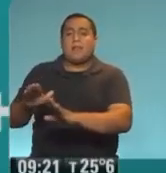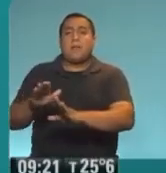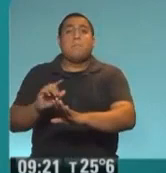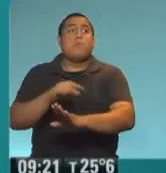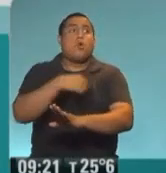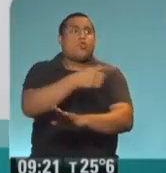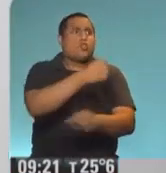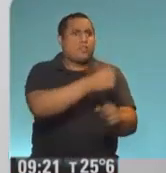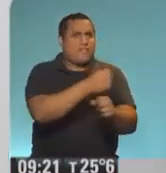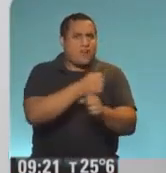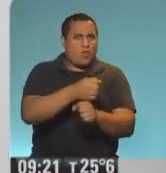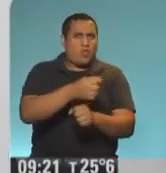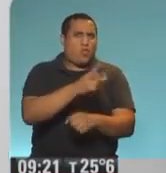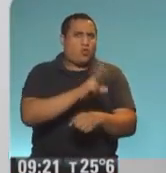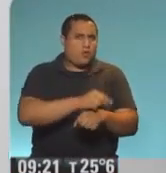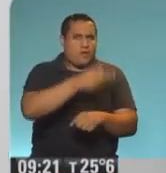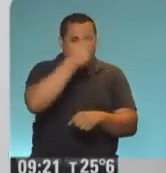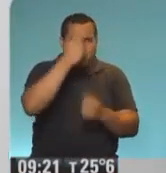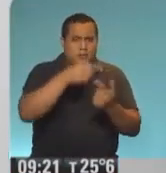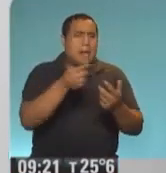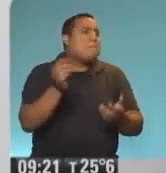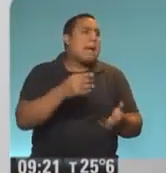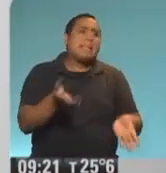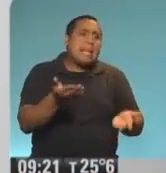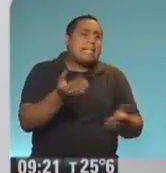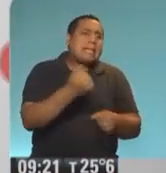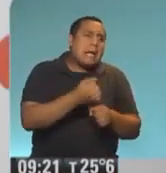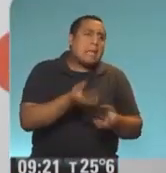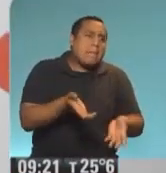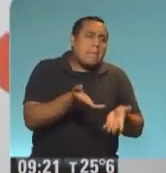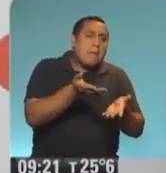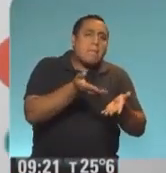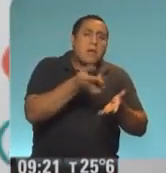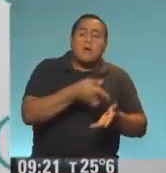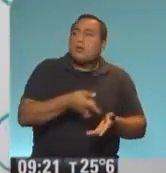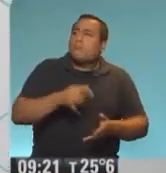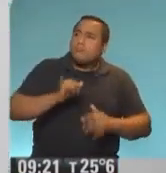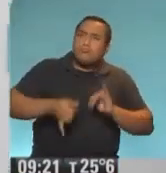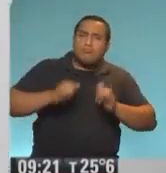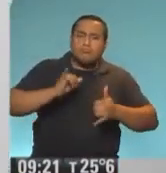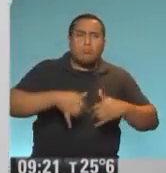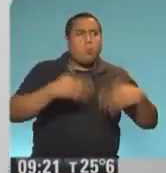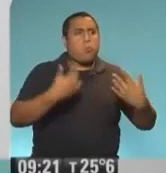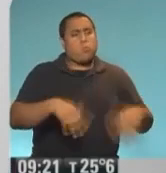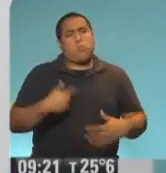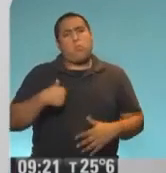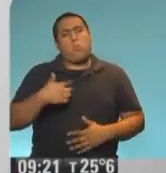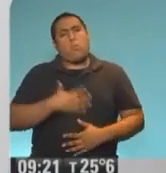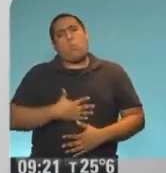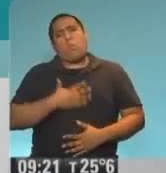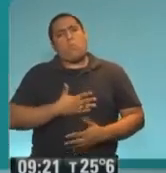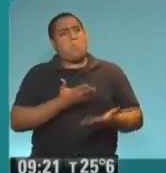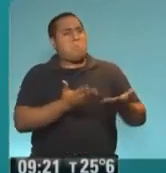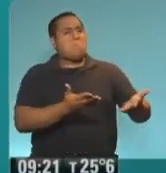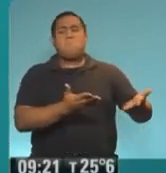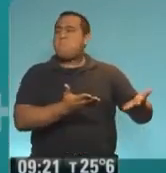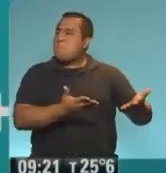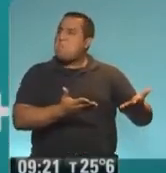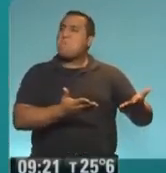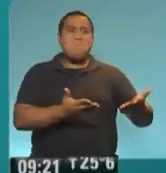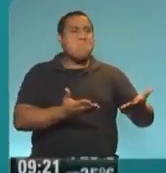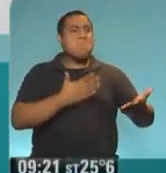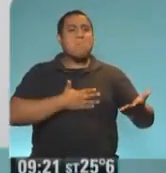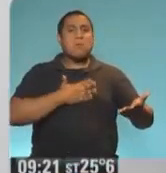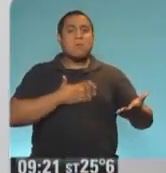trabajadores de salud le hemos pedido todos los días un poco más y han respondido de una manera extraordinaria. Estoy orgulloso de mis colegas, de